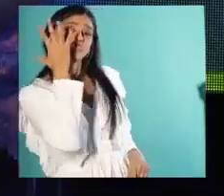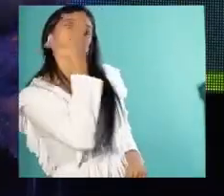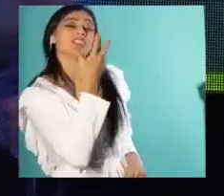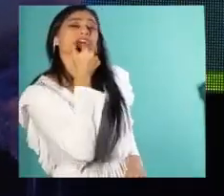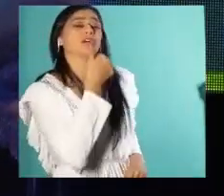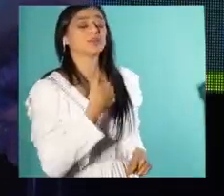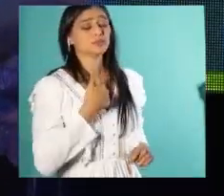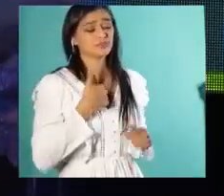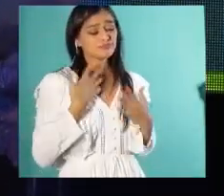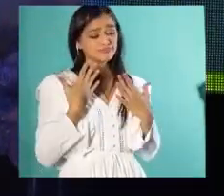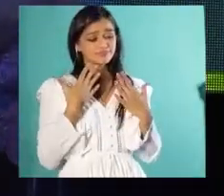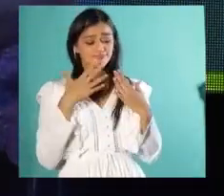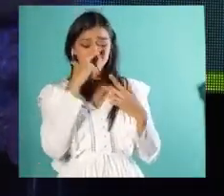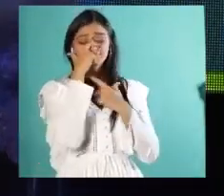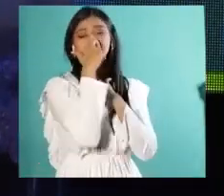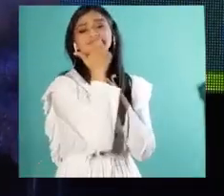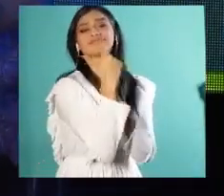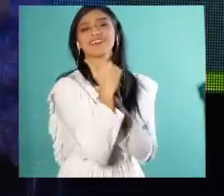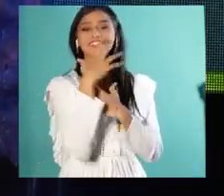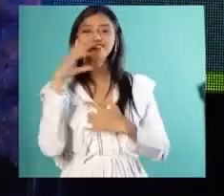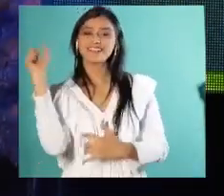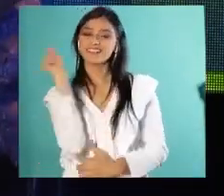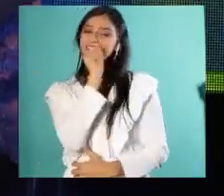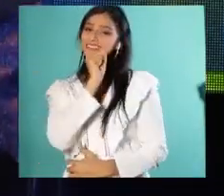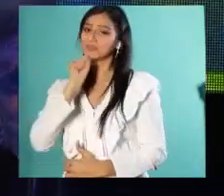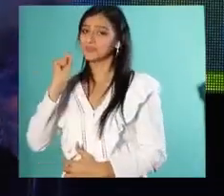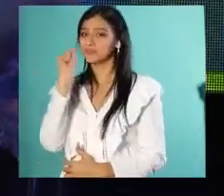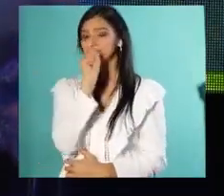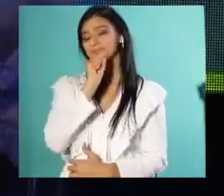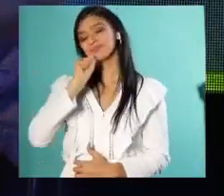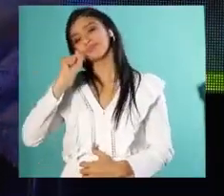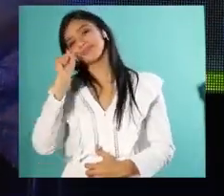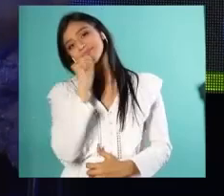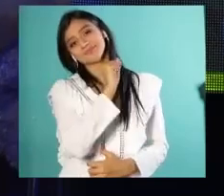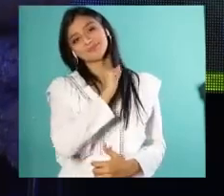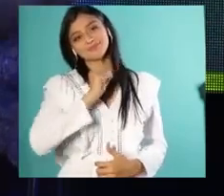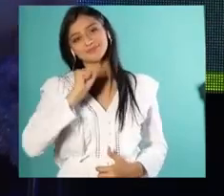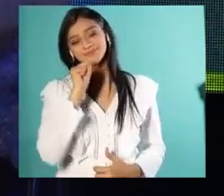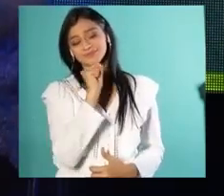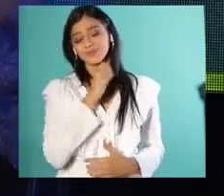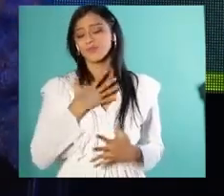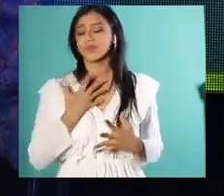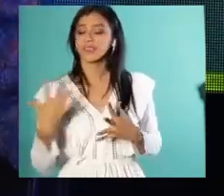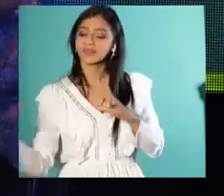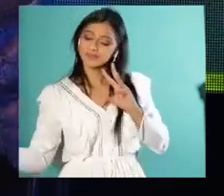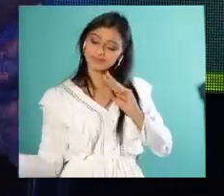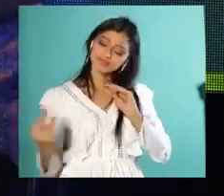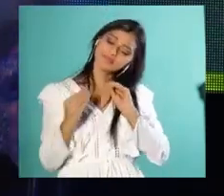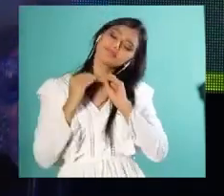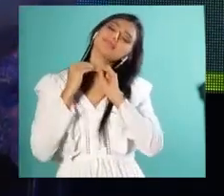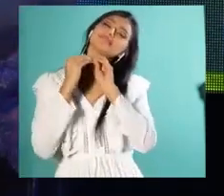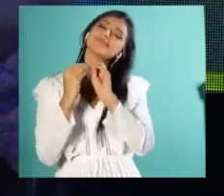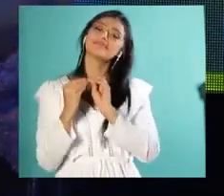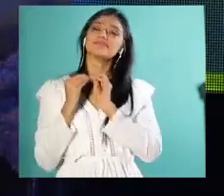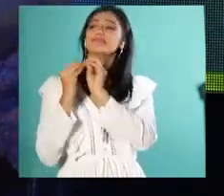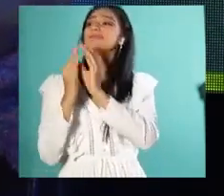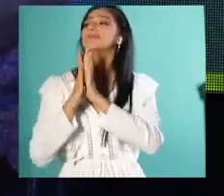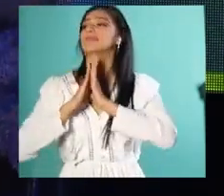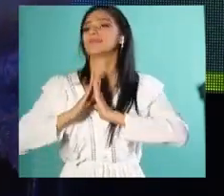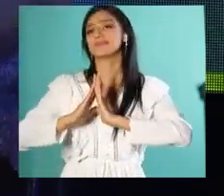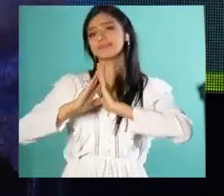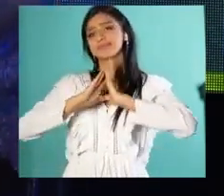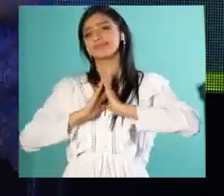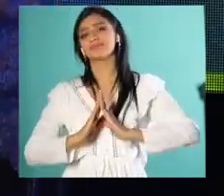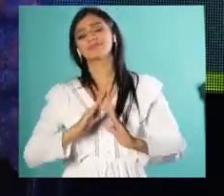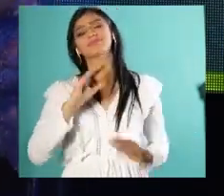Chinita, estoy enamorado. Aquí yo le canto mientras suena mi tumbao. Dame un besito, no me